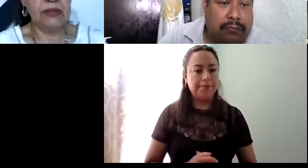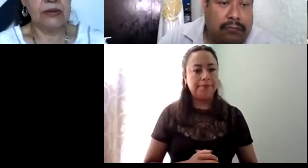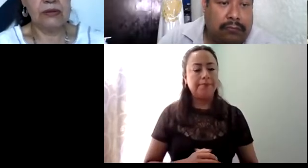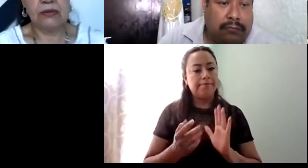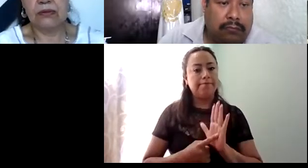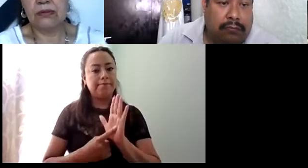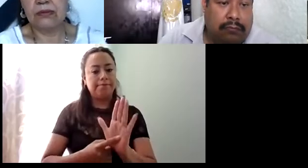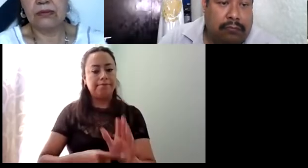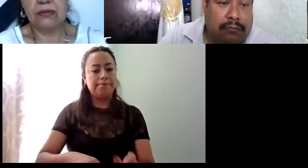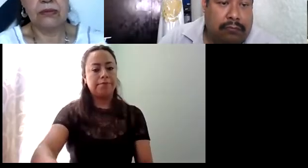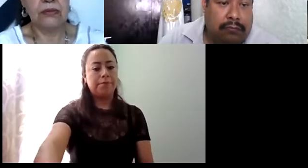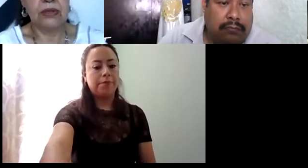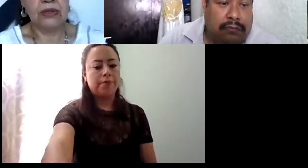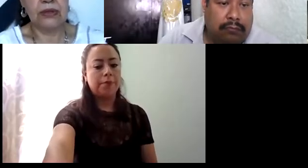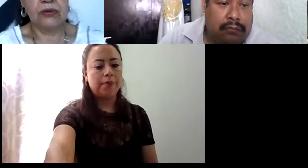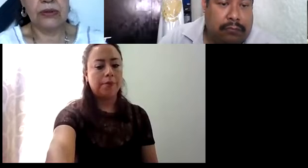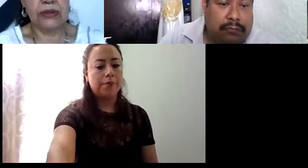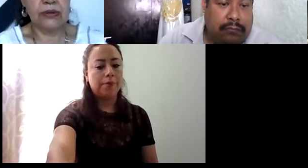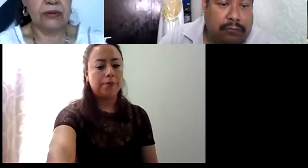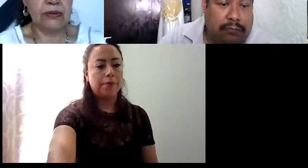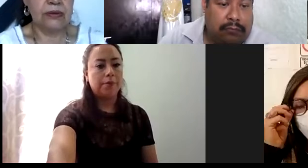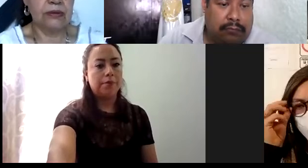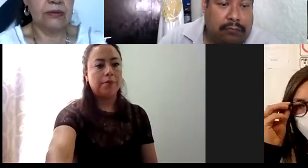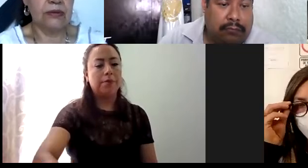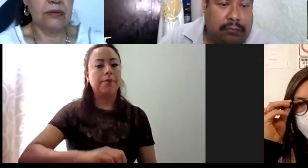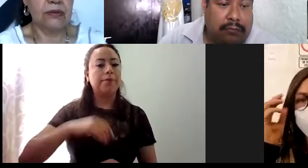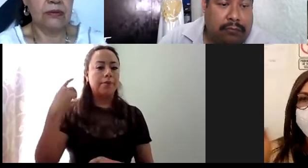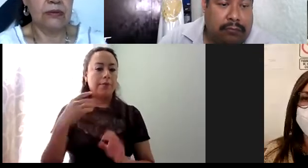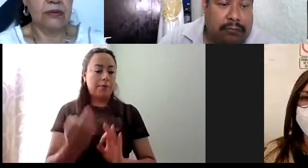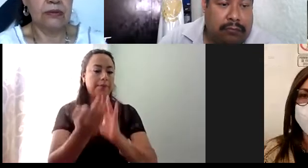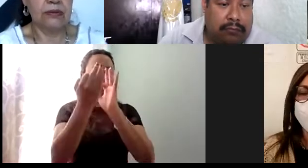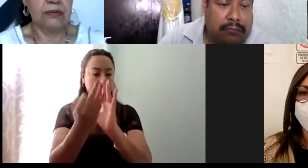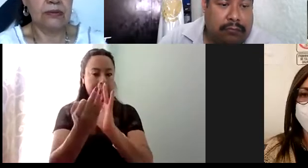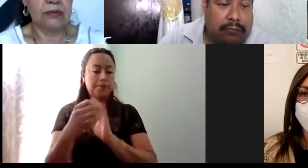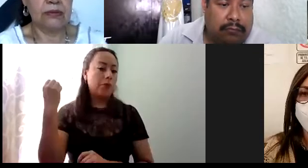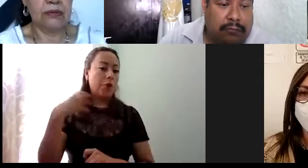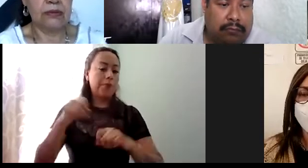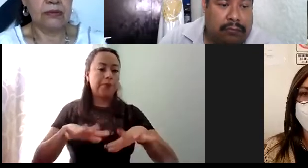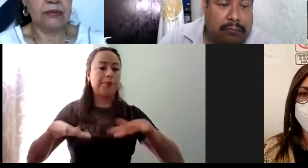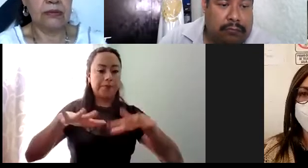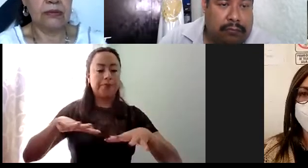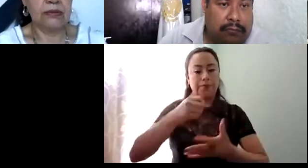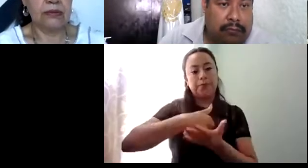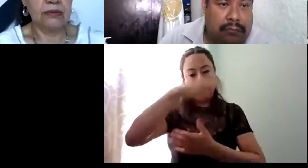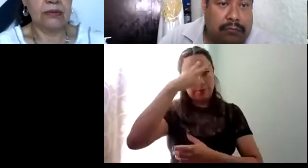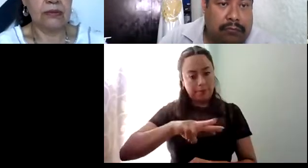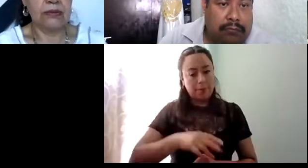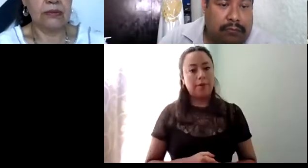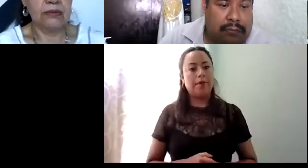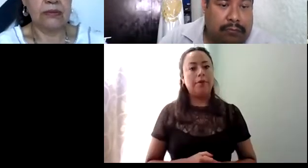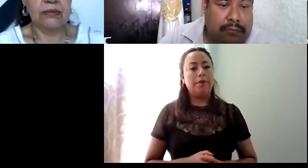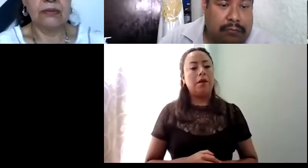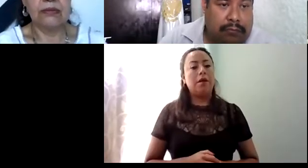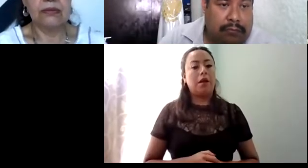diputados integrantes de esta Comisión de Derechos Humanos del Congreso de la Ciudad de México, primera legislatura, sus razones y consideraciones por